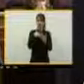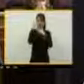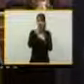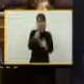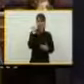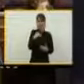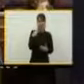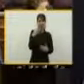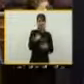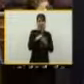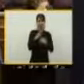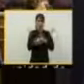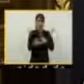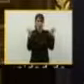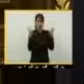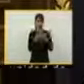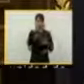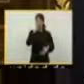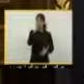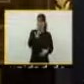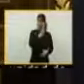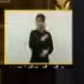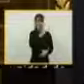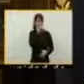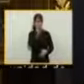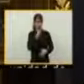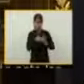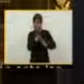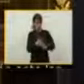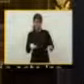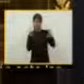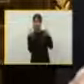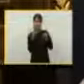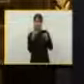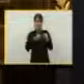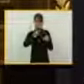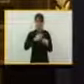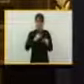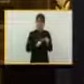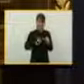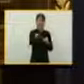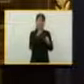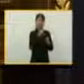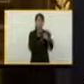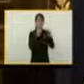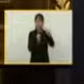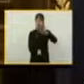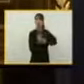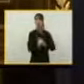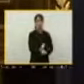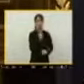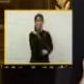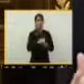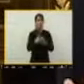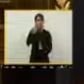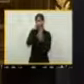aldea que heredes un derecho de autodeterminación, pues debe de ser un caso muy importante para nosotros, para tener en